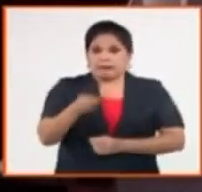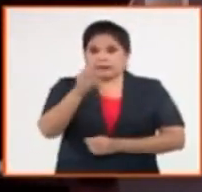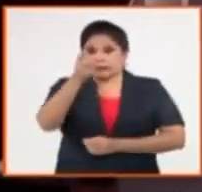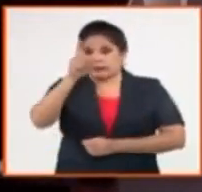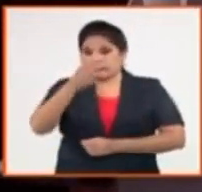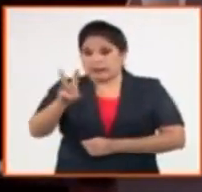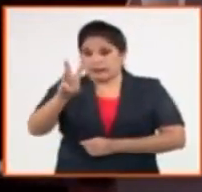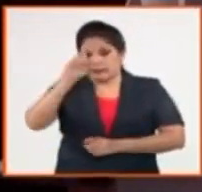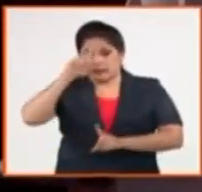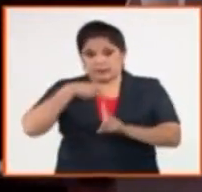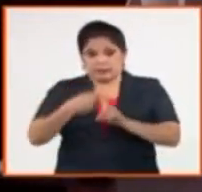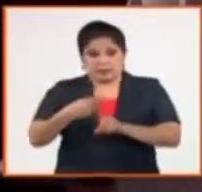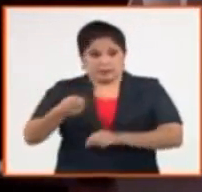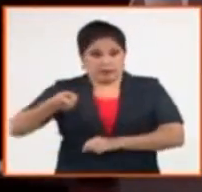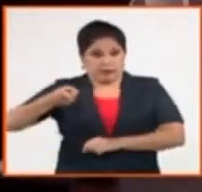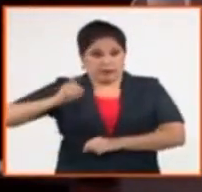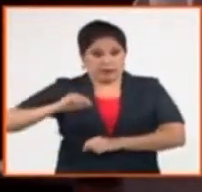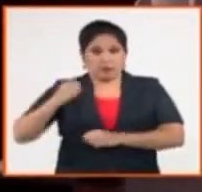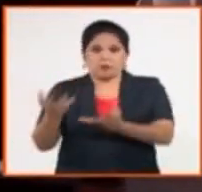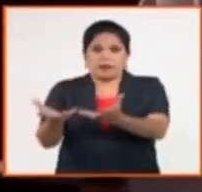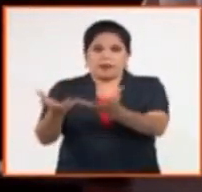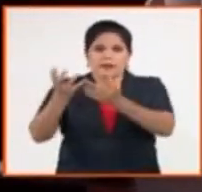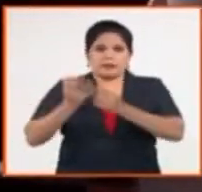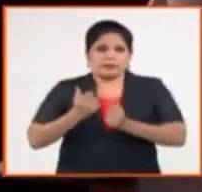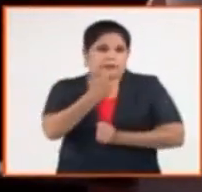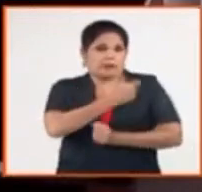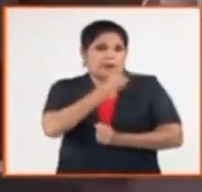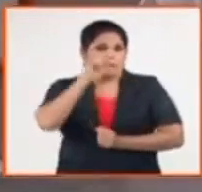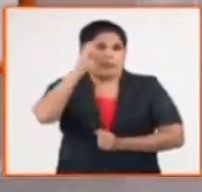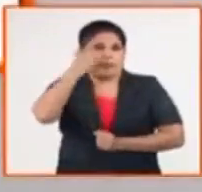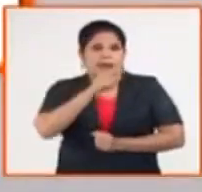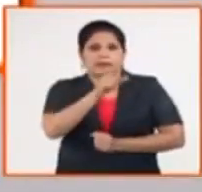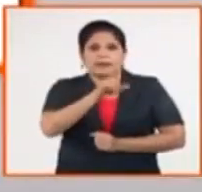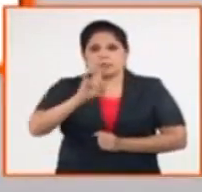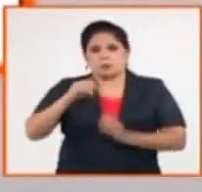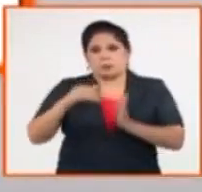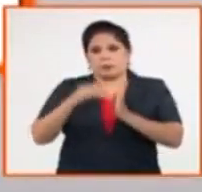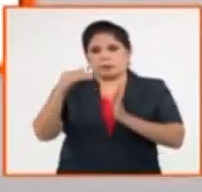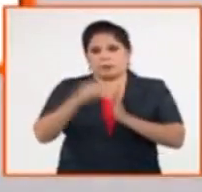septiembre hemos recibido de la vacuna Abdala